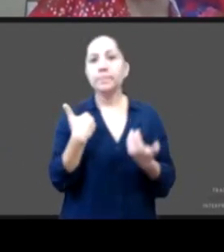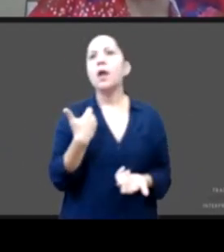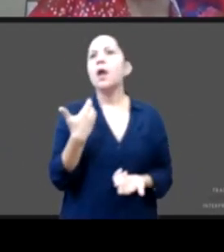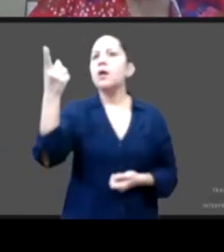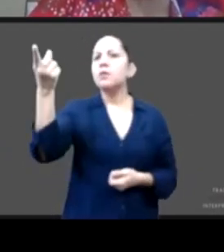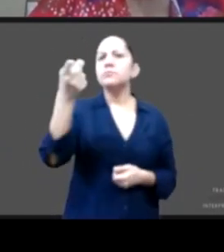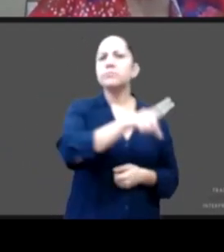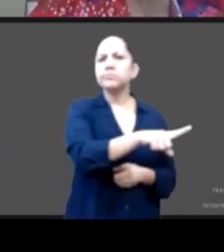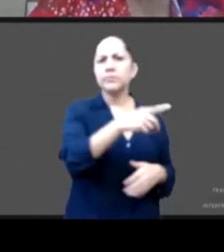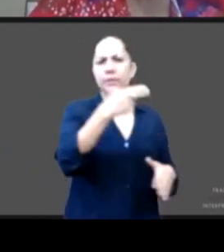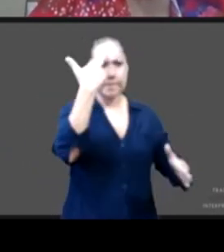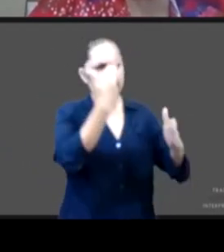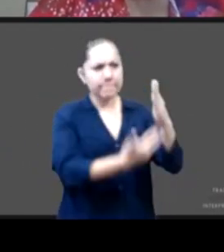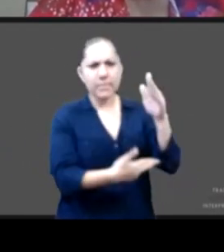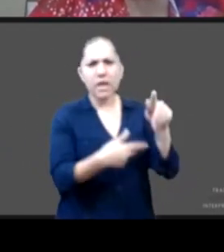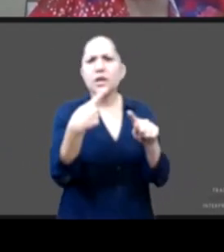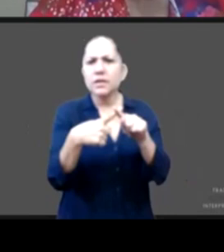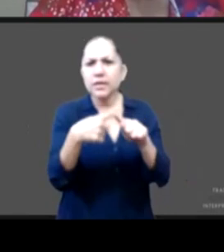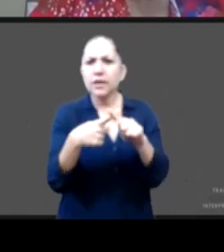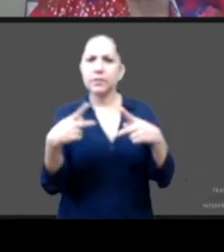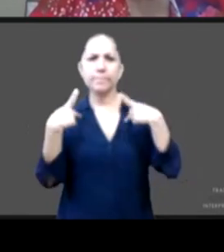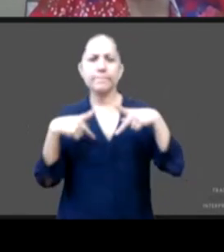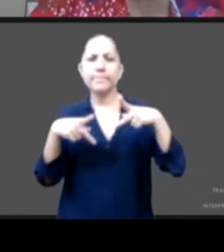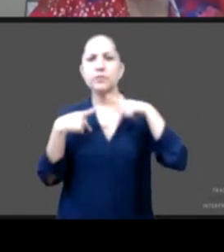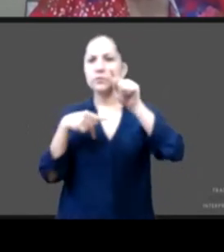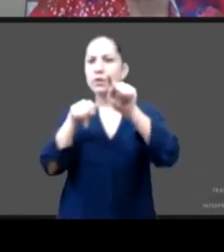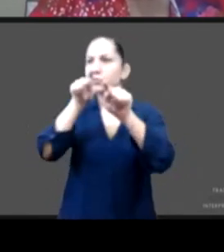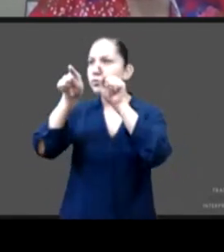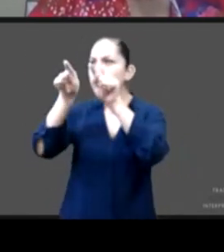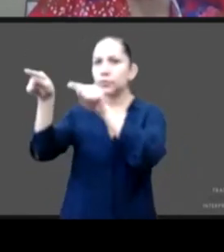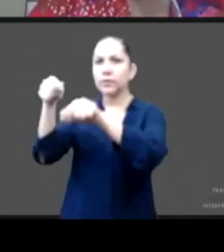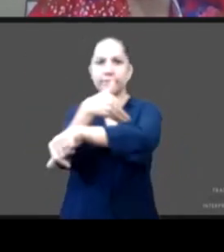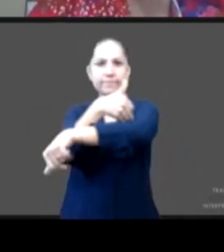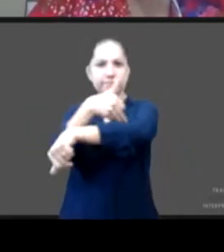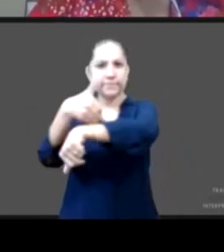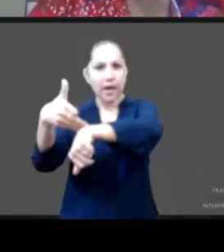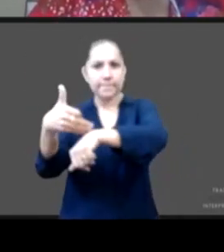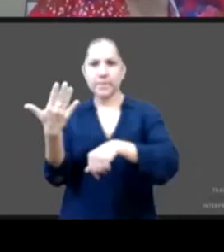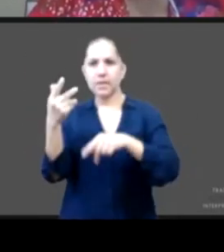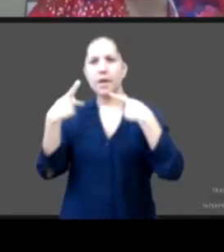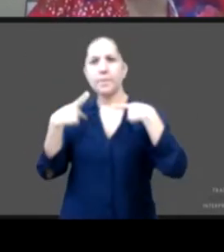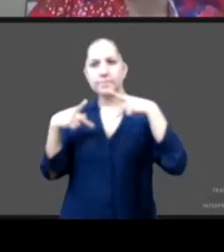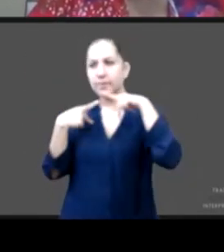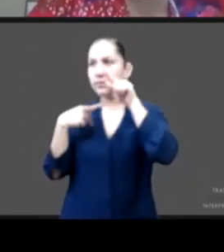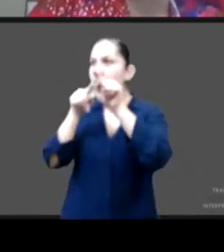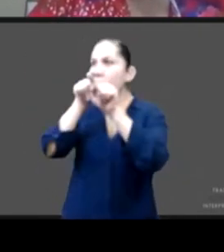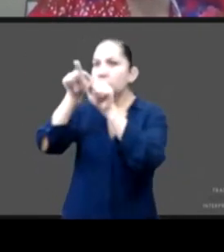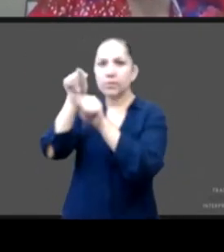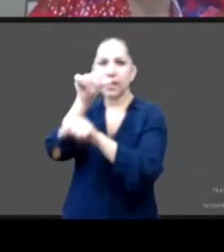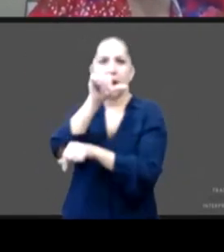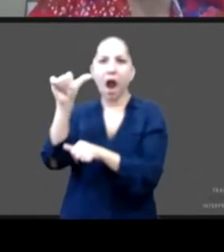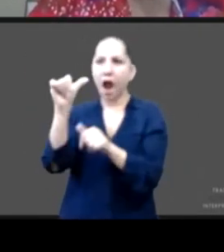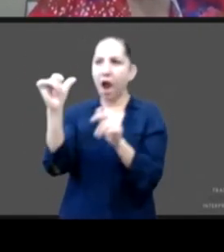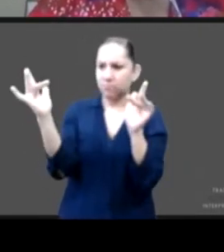algún parentesco o tiene alguna relación con la víctima. Y